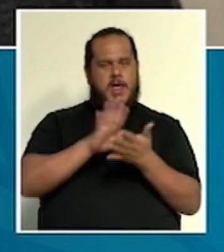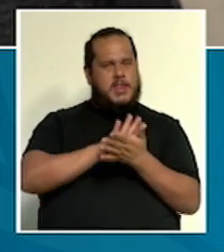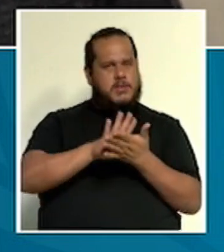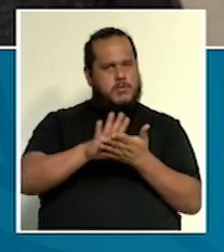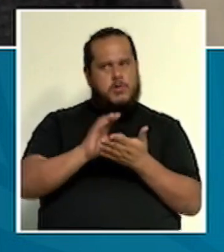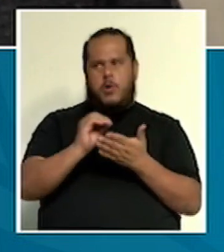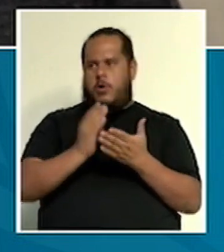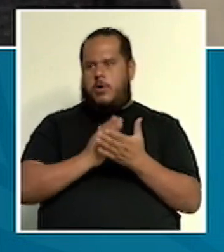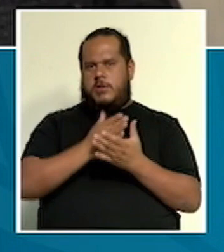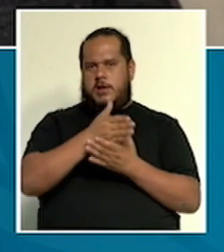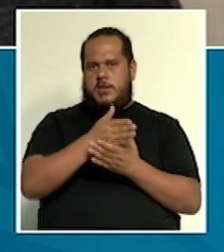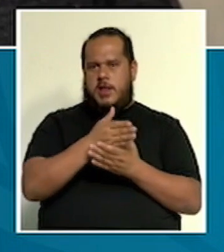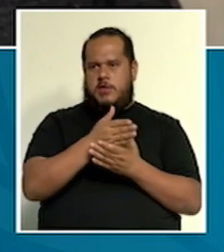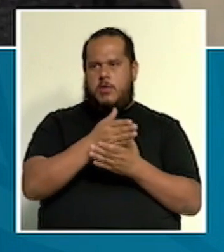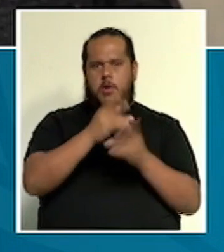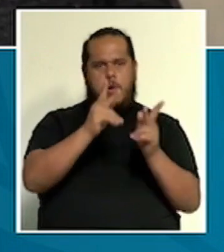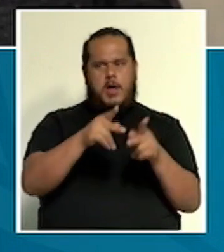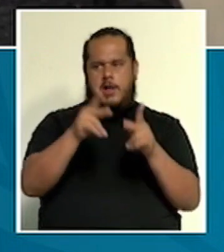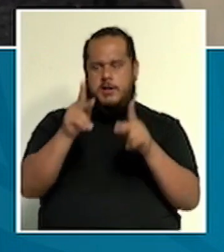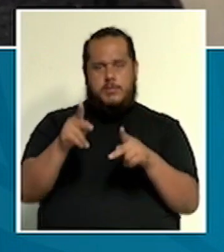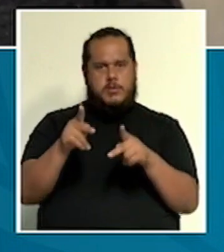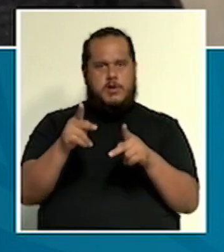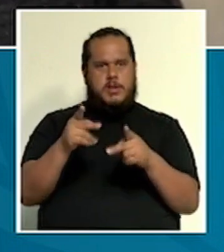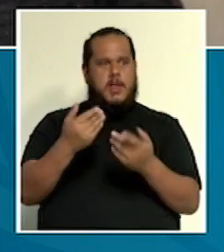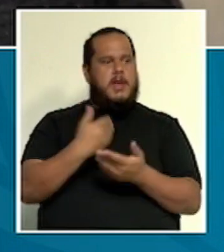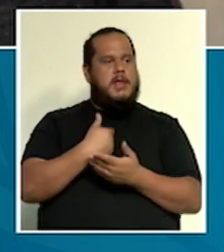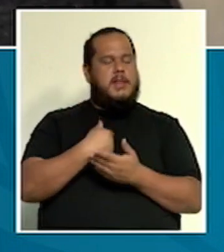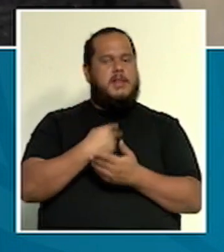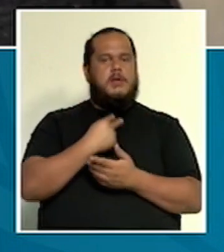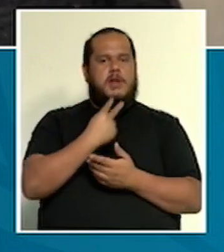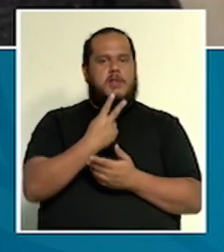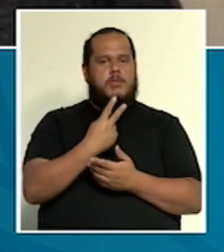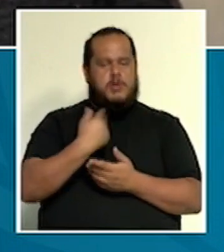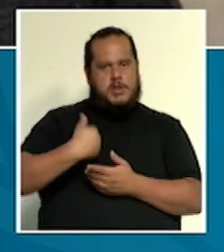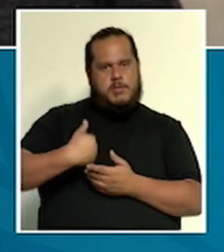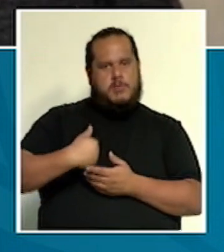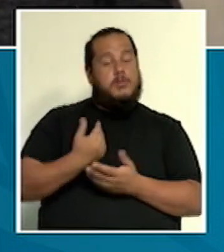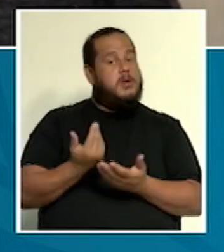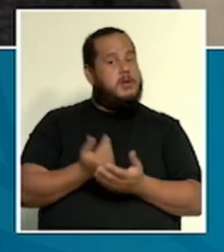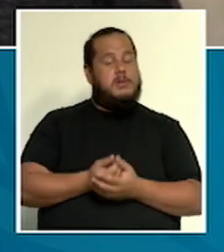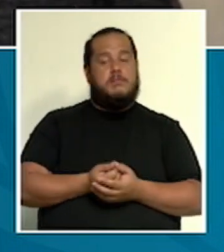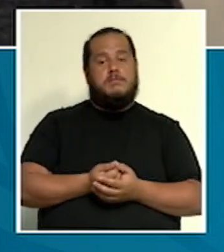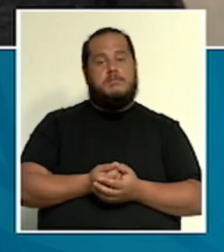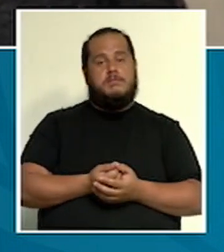de acceso al público que ha tenido las voces masculinas.